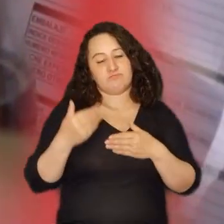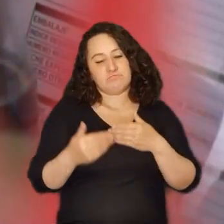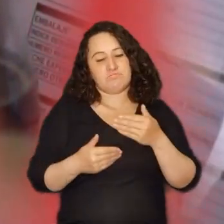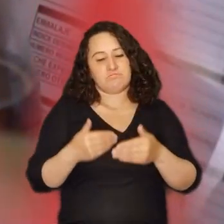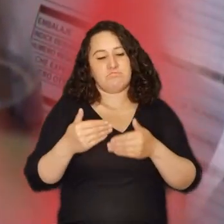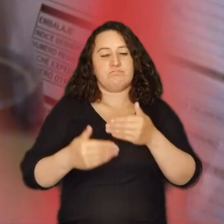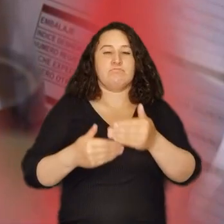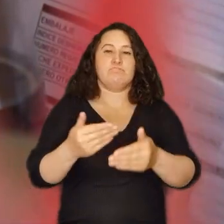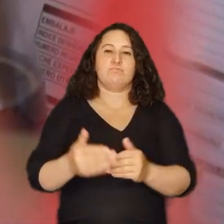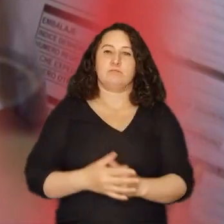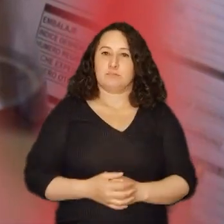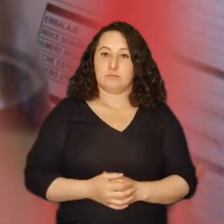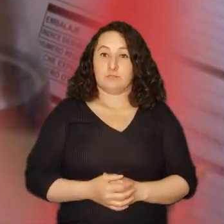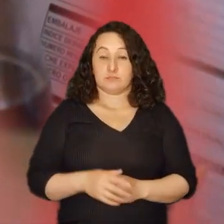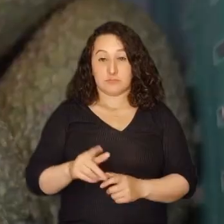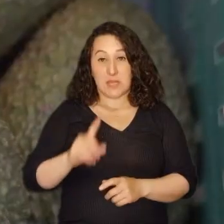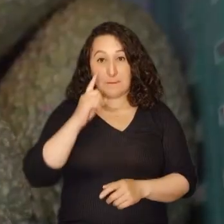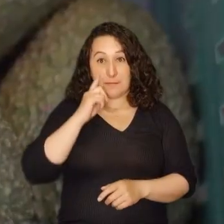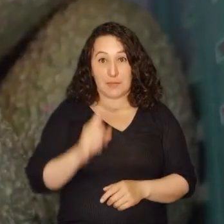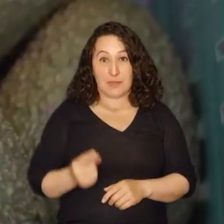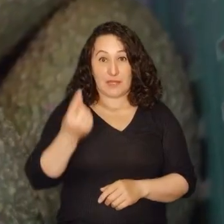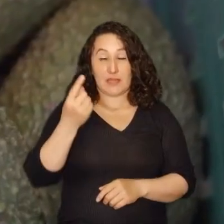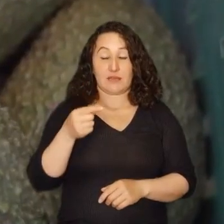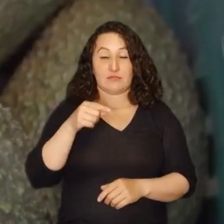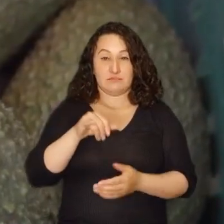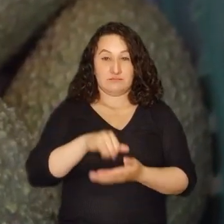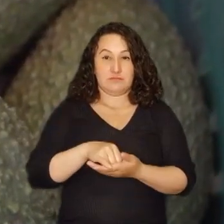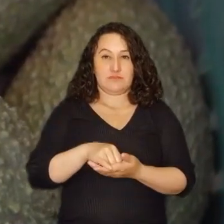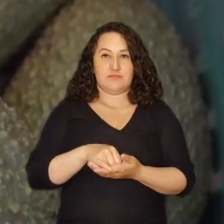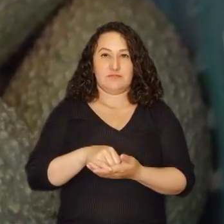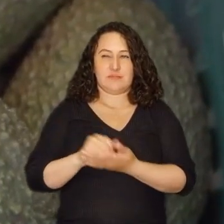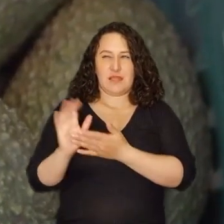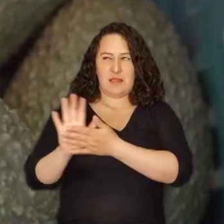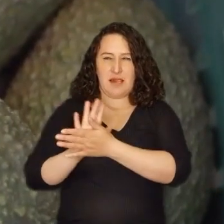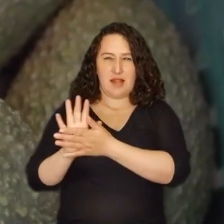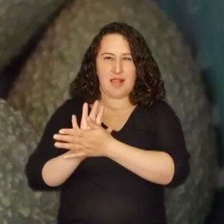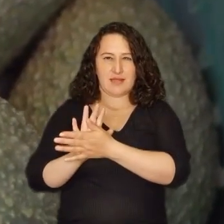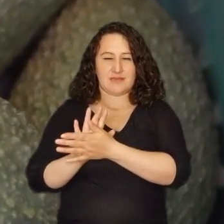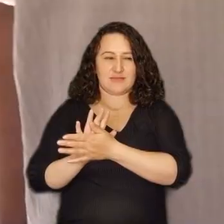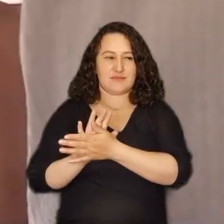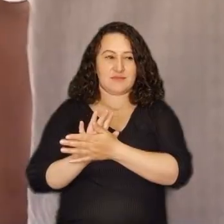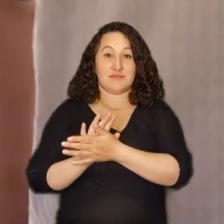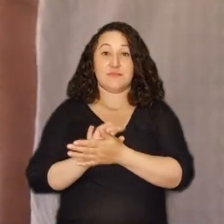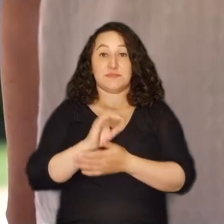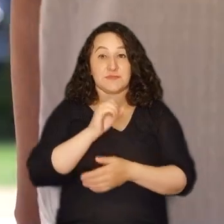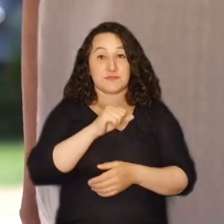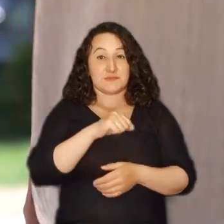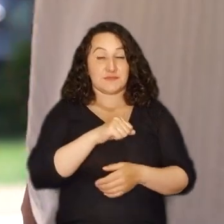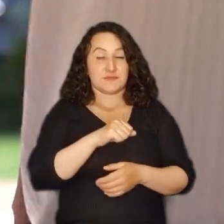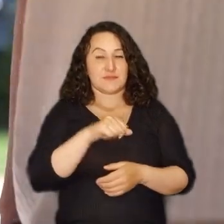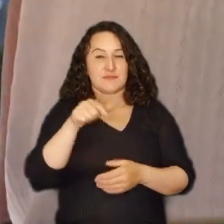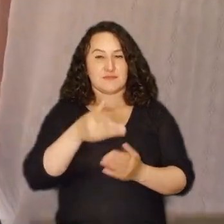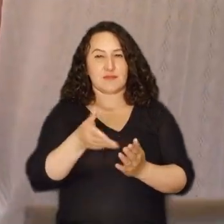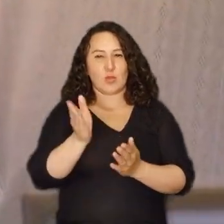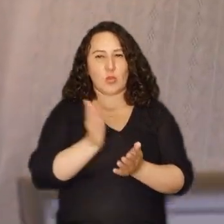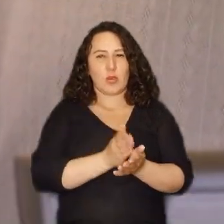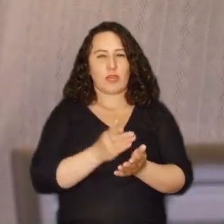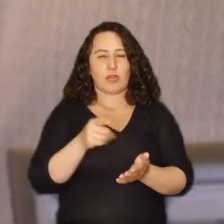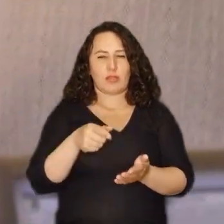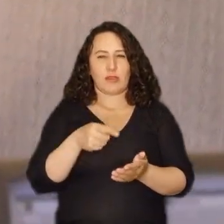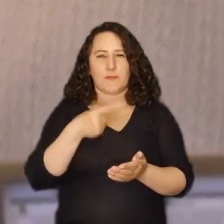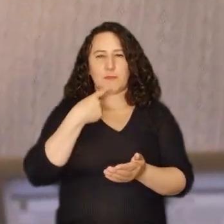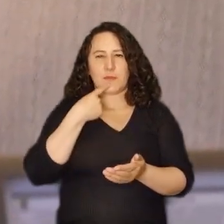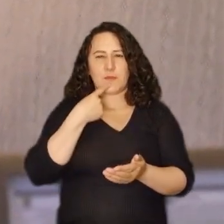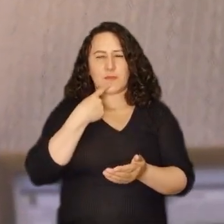escalita, paso a paso. Esta es una primera cosecha, por ahí me soplaron al oído. Sí, este es un aguacate que